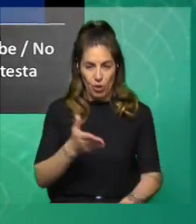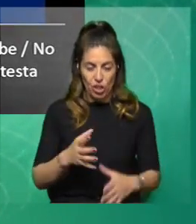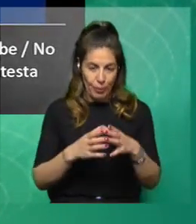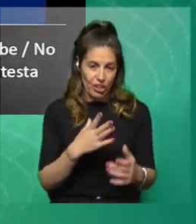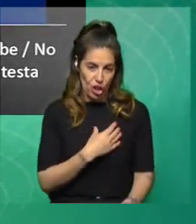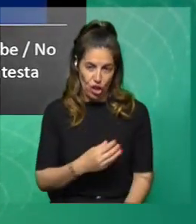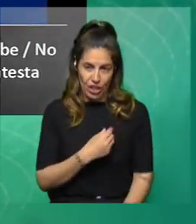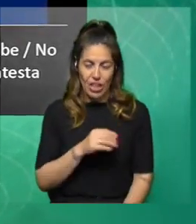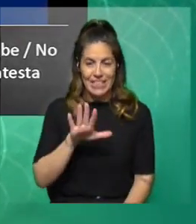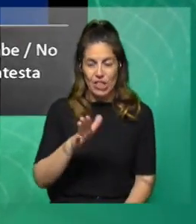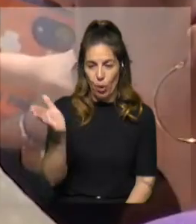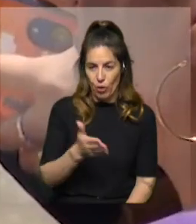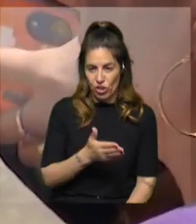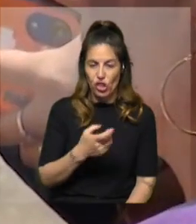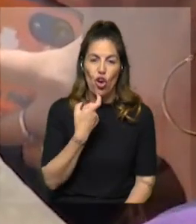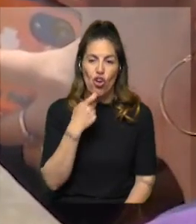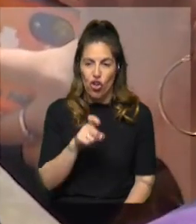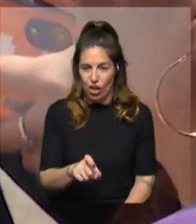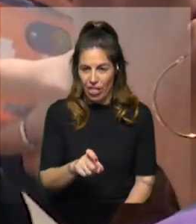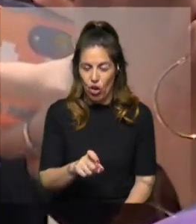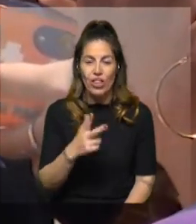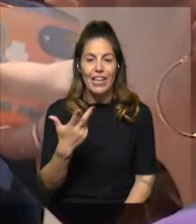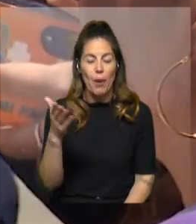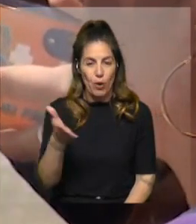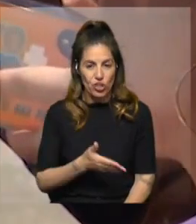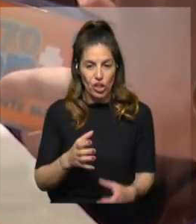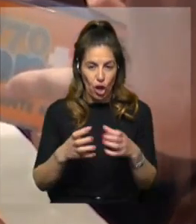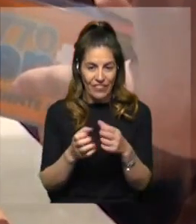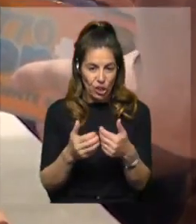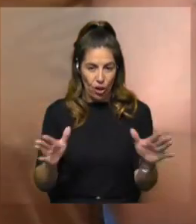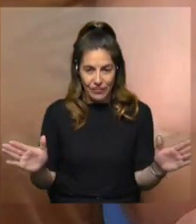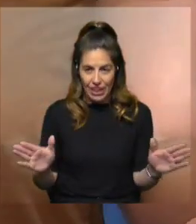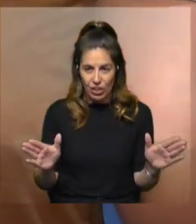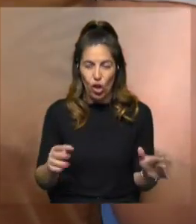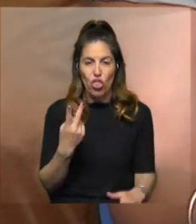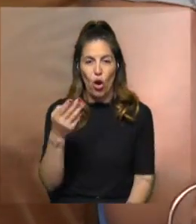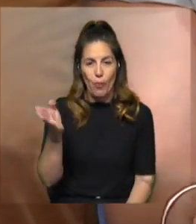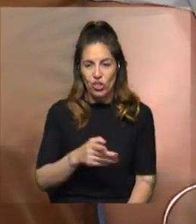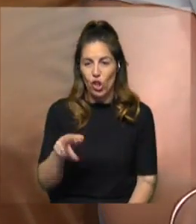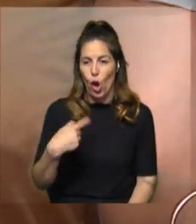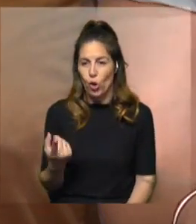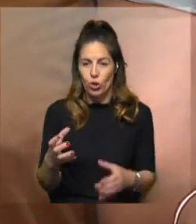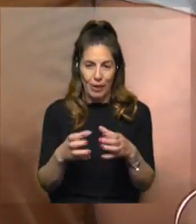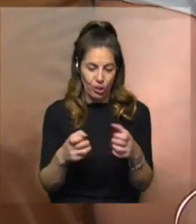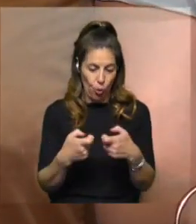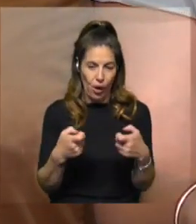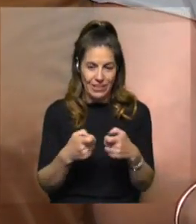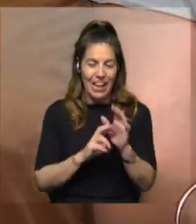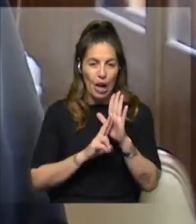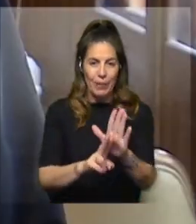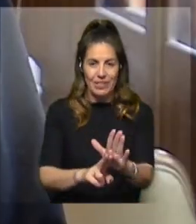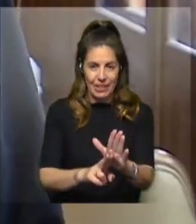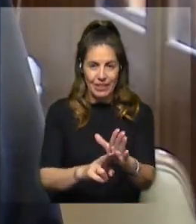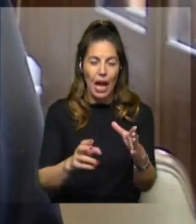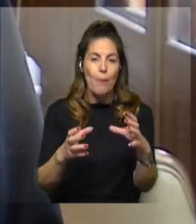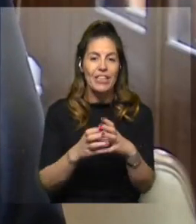Nacional, 5% para el Partido Colorado, 3% para Cabildo Abierto y 2% para otros partidos de la coalición que representaría al